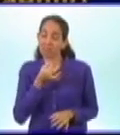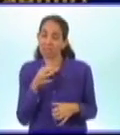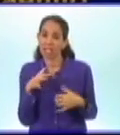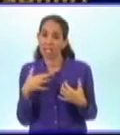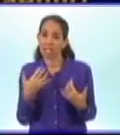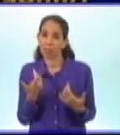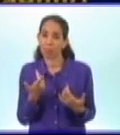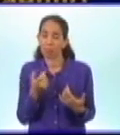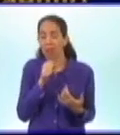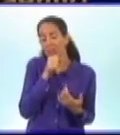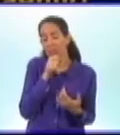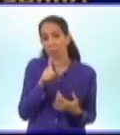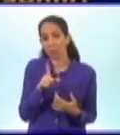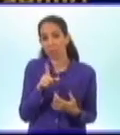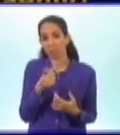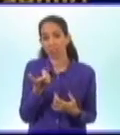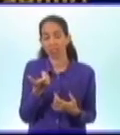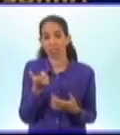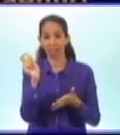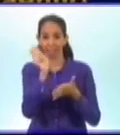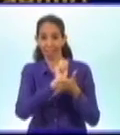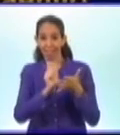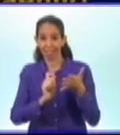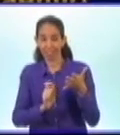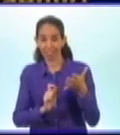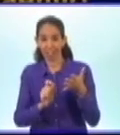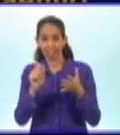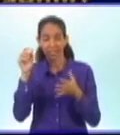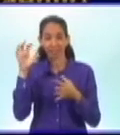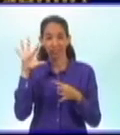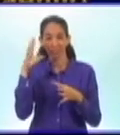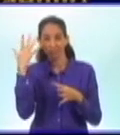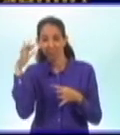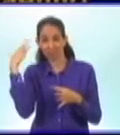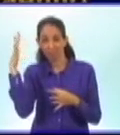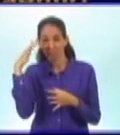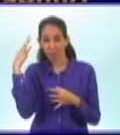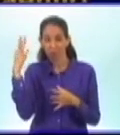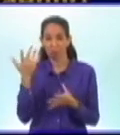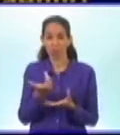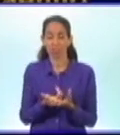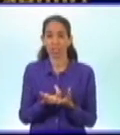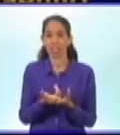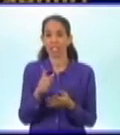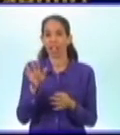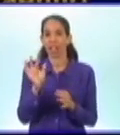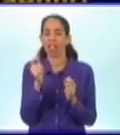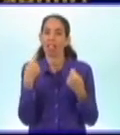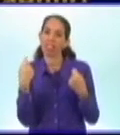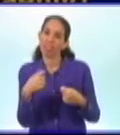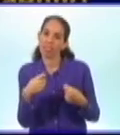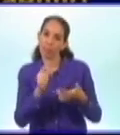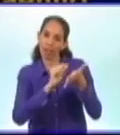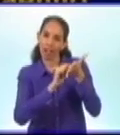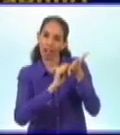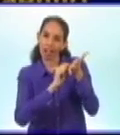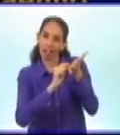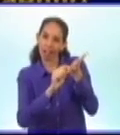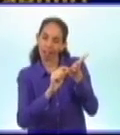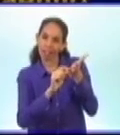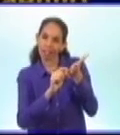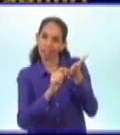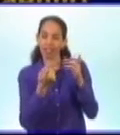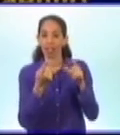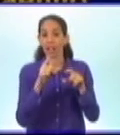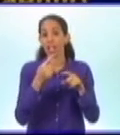obras mayores como Cartas desde la selva y el libro Ismaelillo debían subrayarse y poner entre comillas los